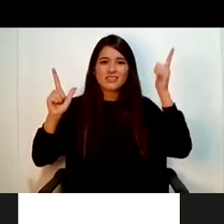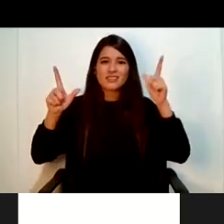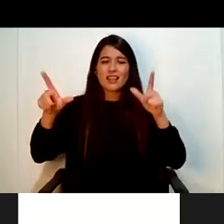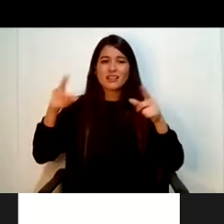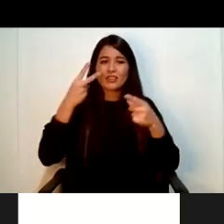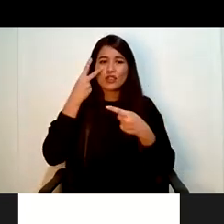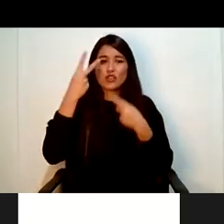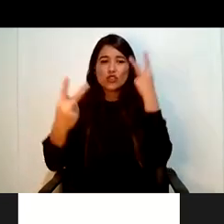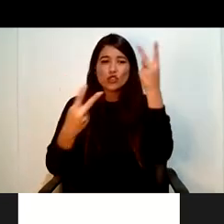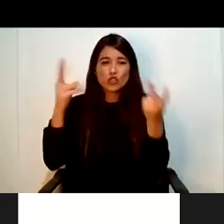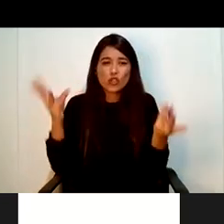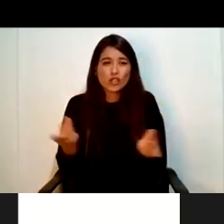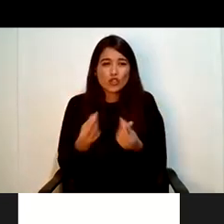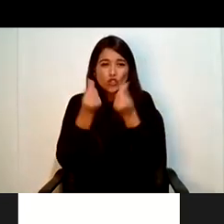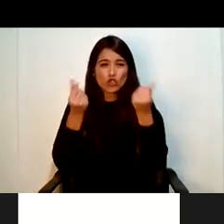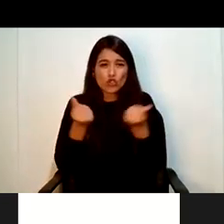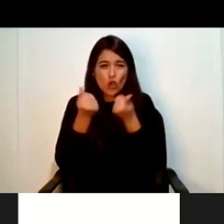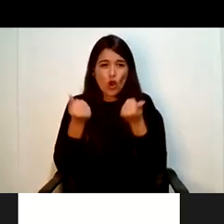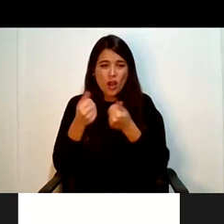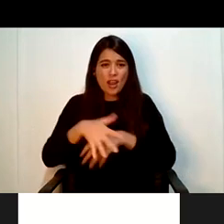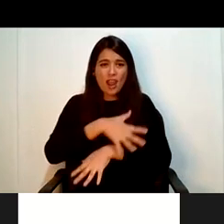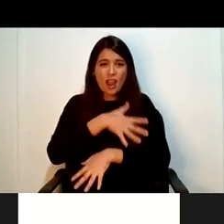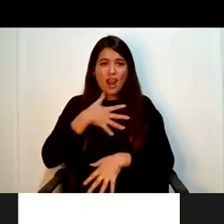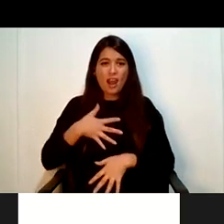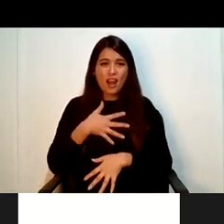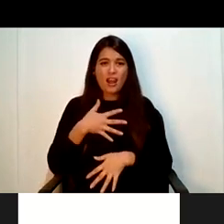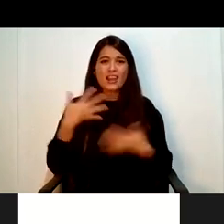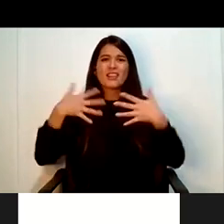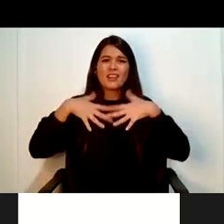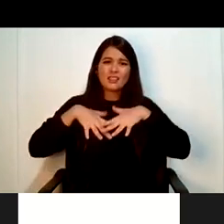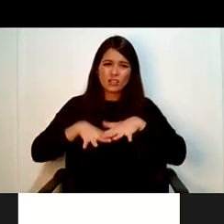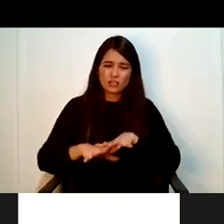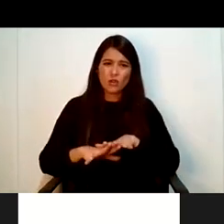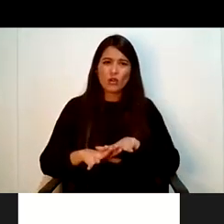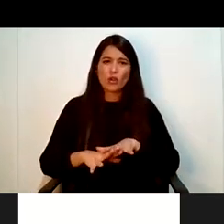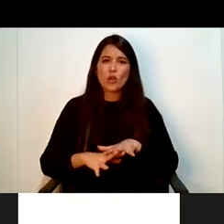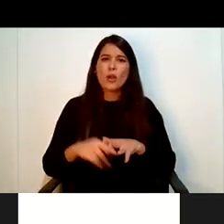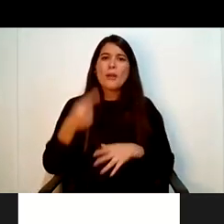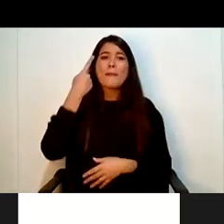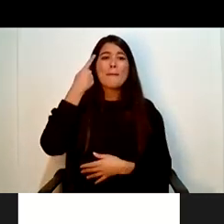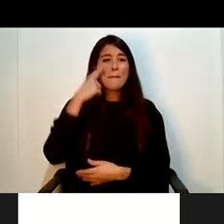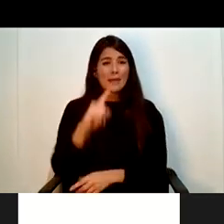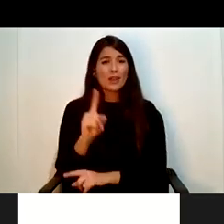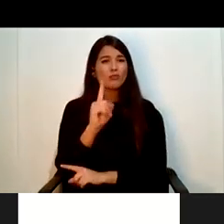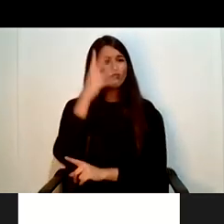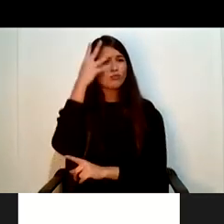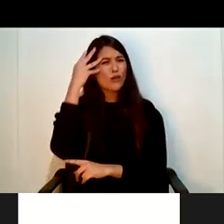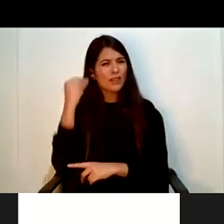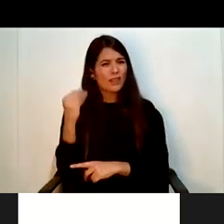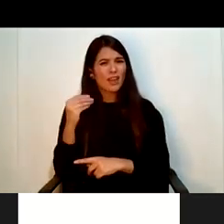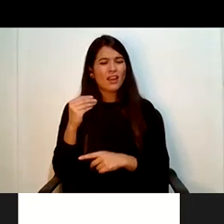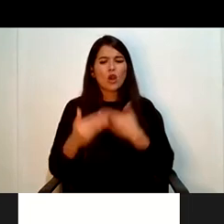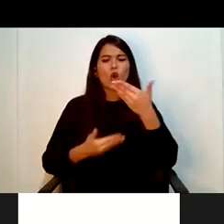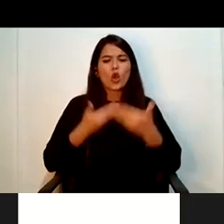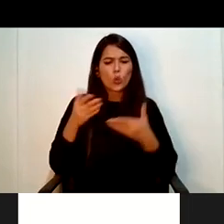aporta el abordaje desde la integración sensorial, pero sin dejar de lado el manejo de la